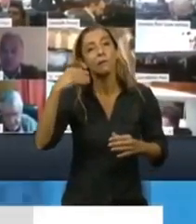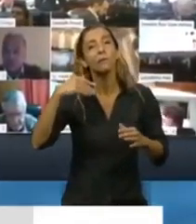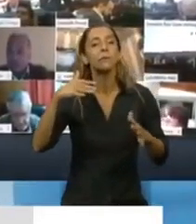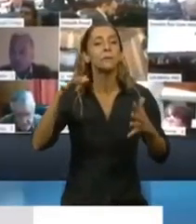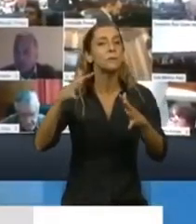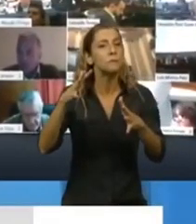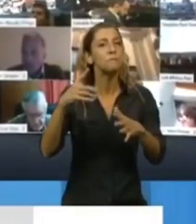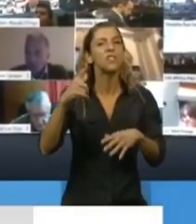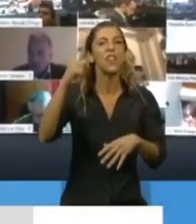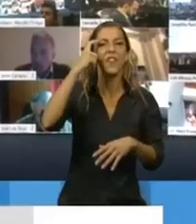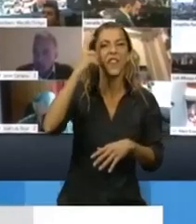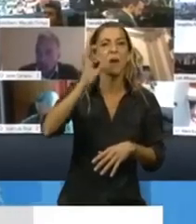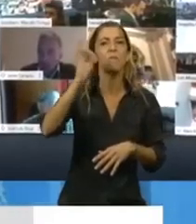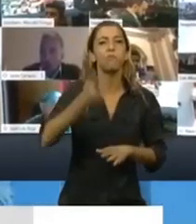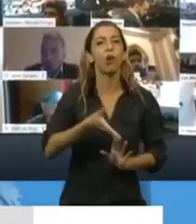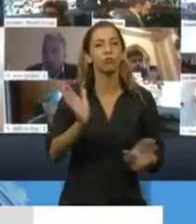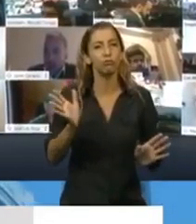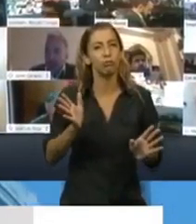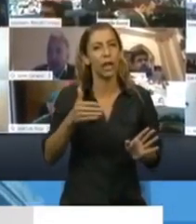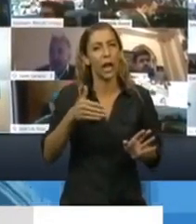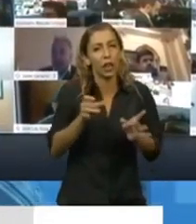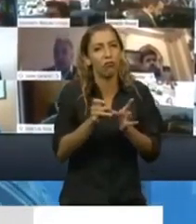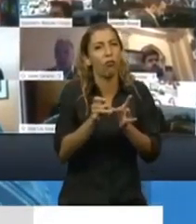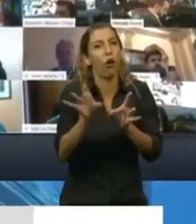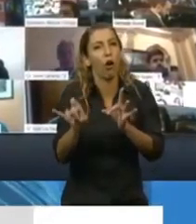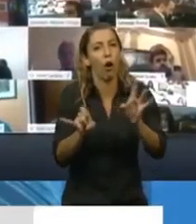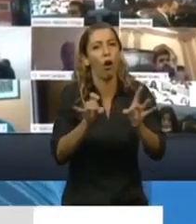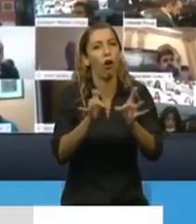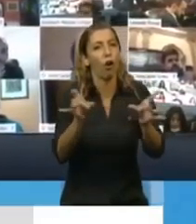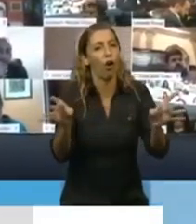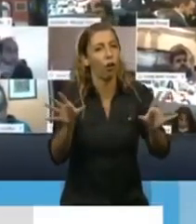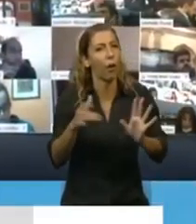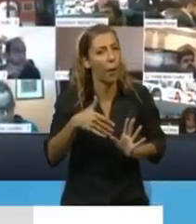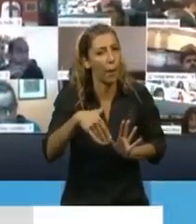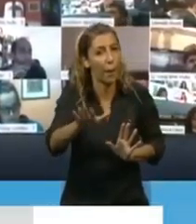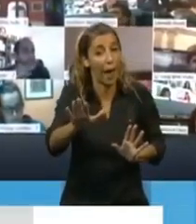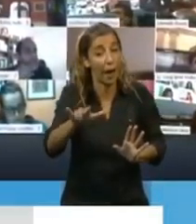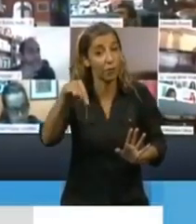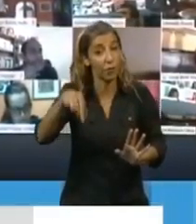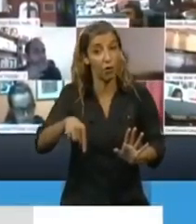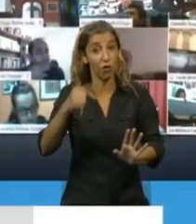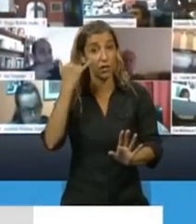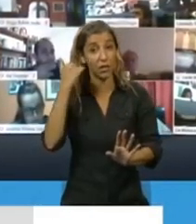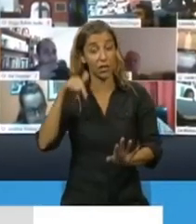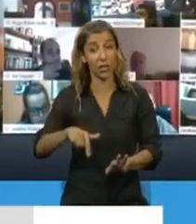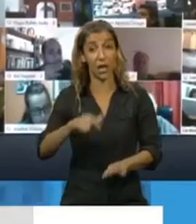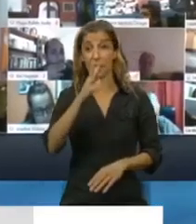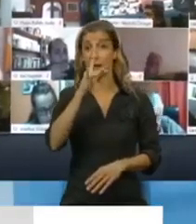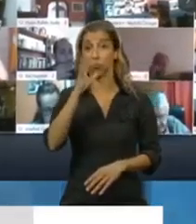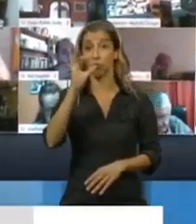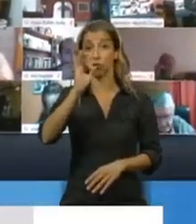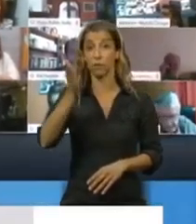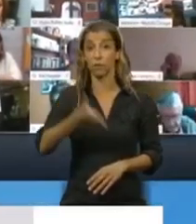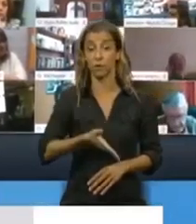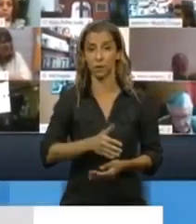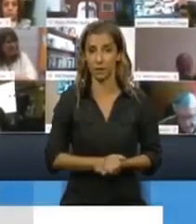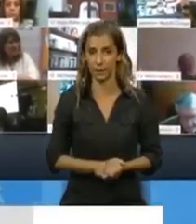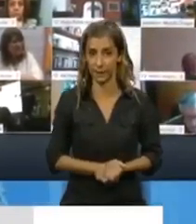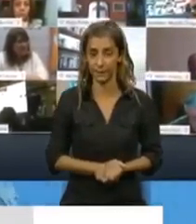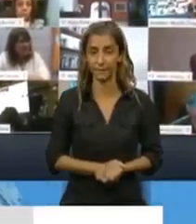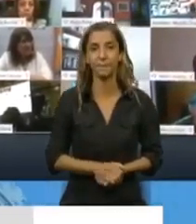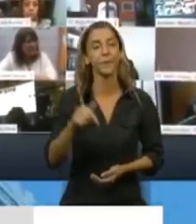salud. Hoy nuestro país tiene un 14% de contagio. Esto habla que de